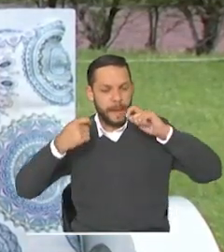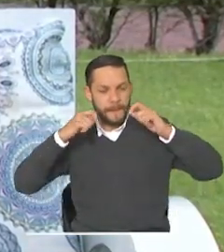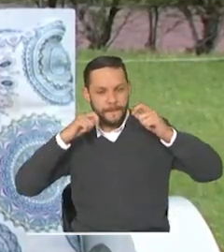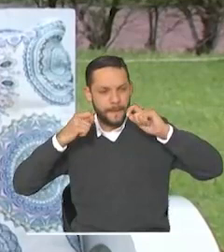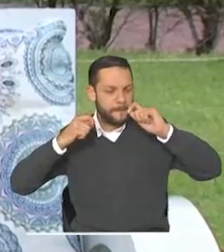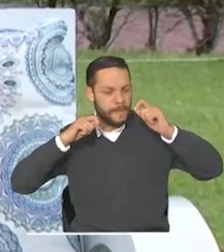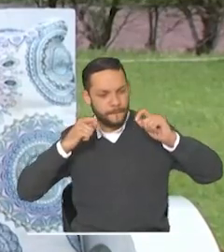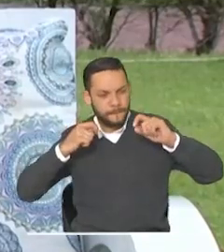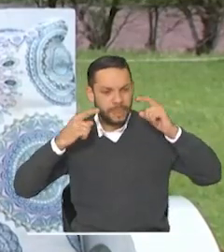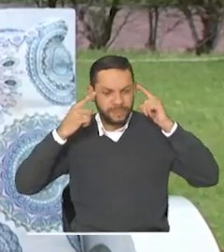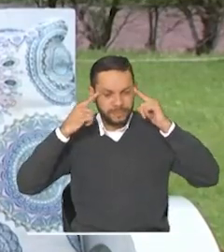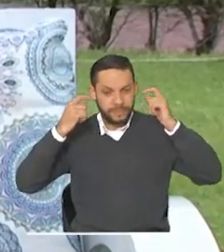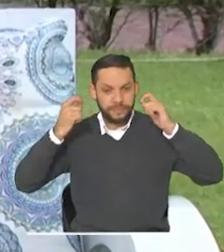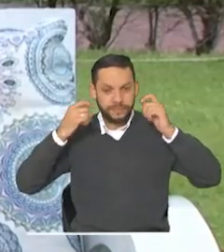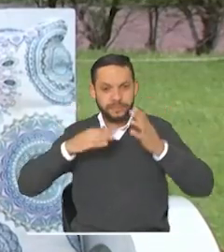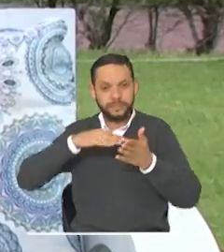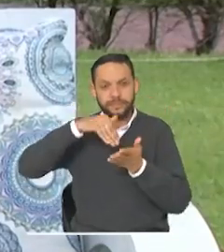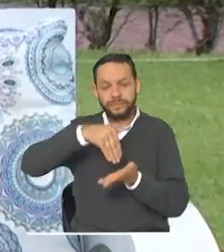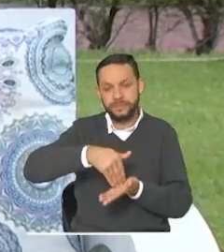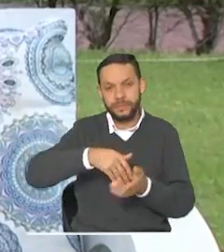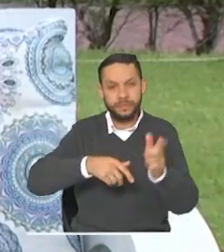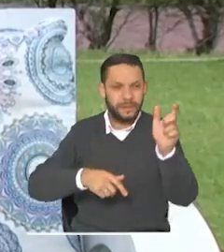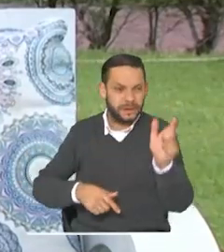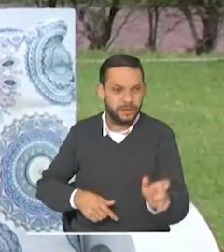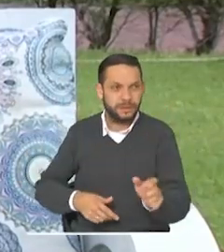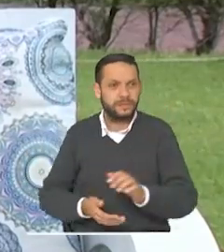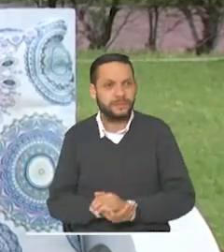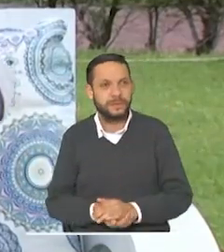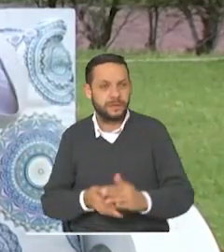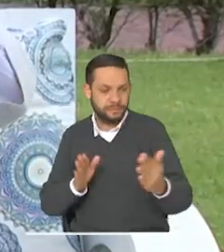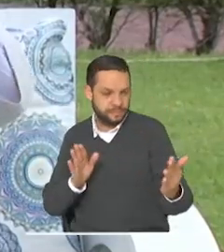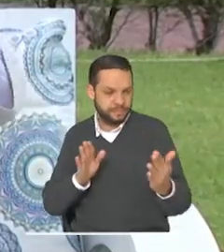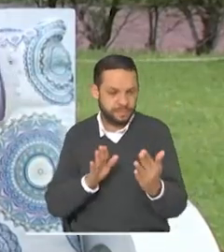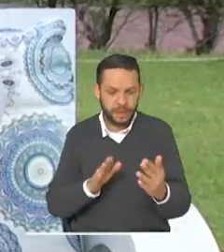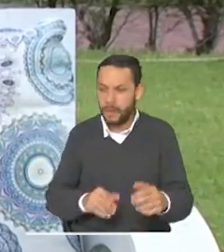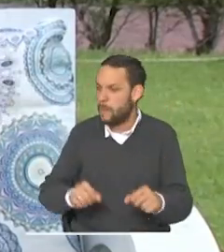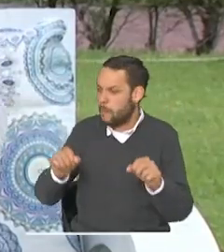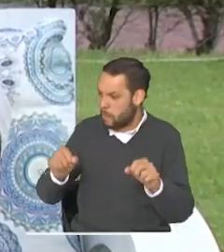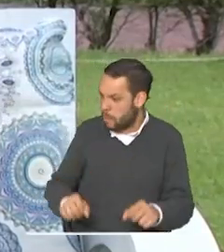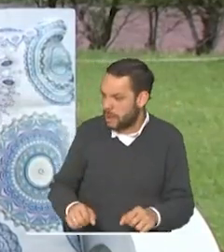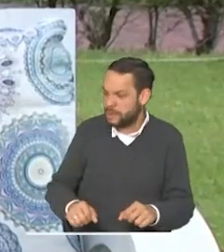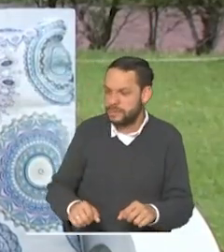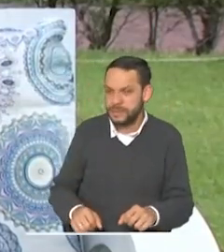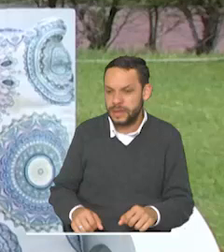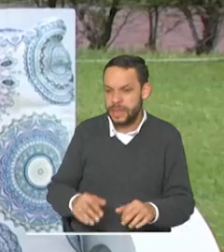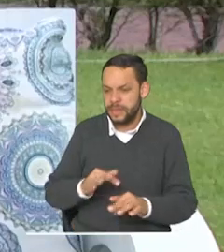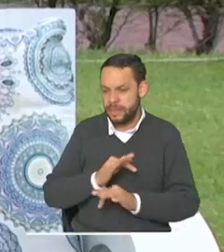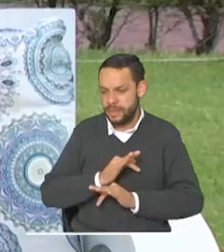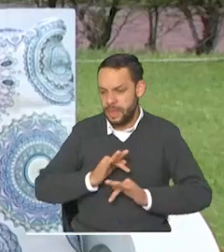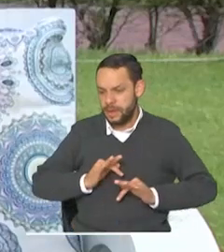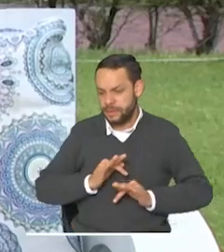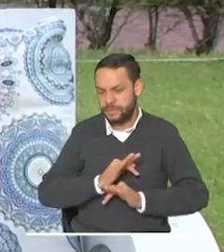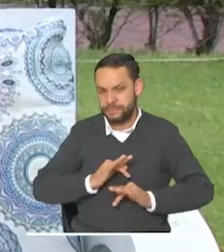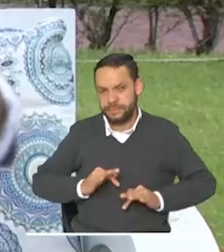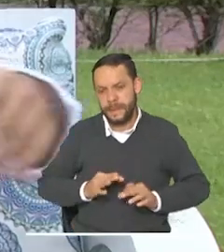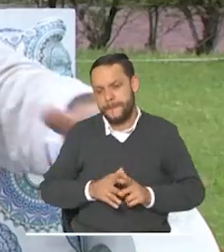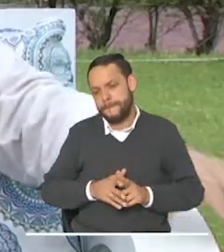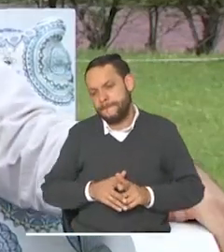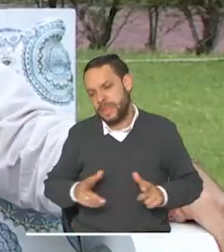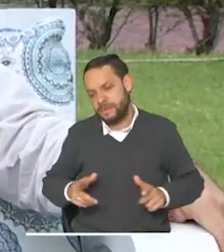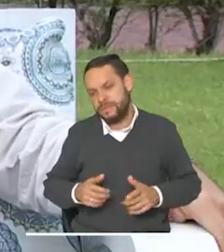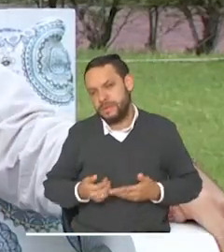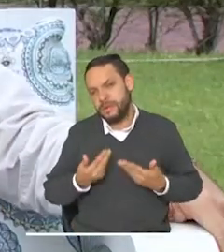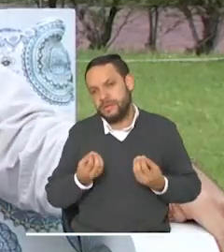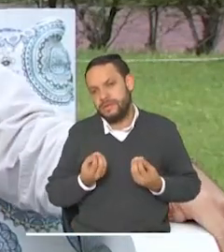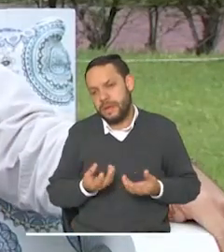para enfrentarme a usted como paciente las probabilidades terapéuticas van a ser mucho más